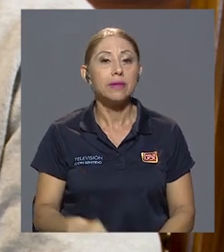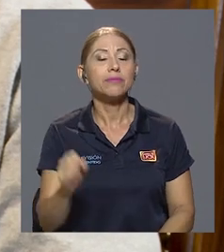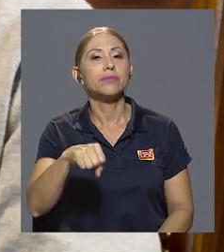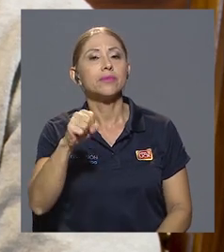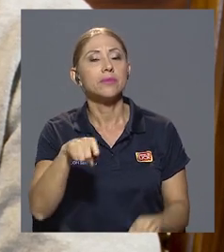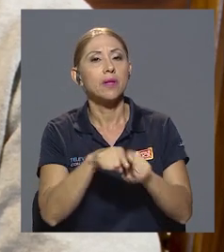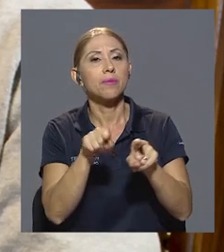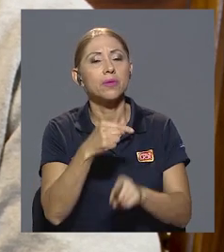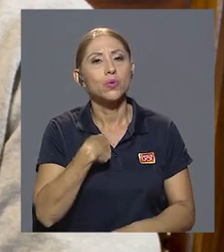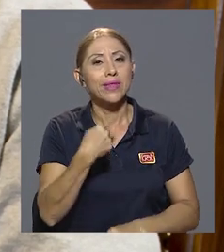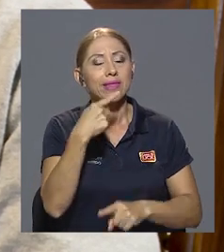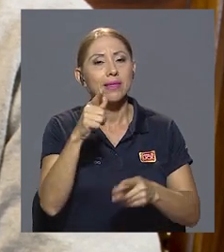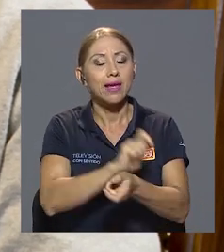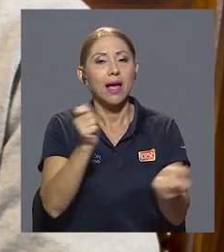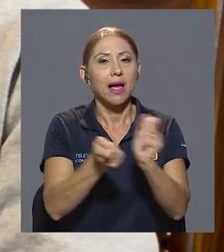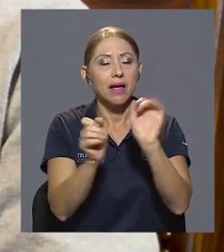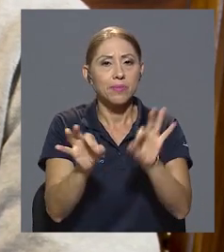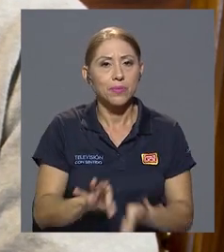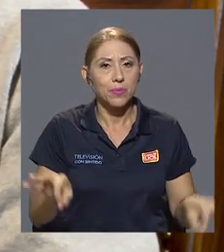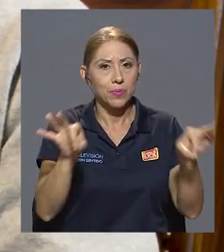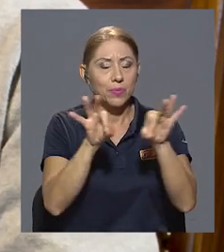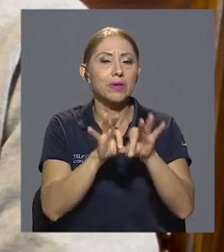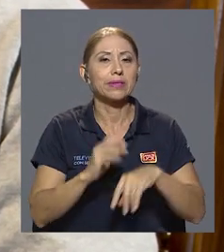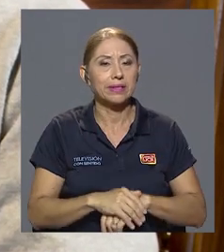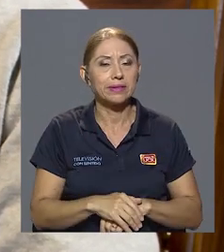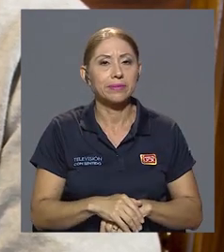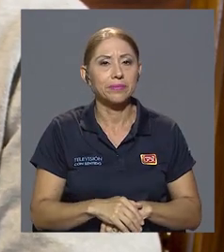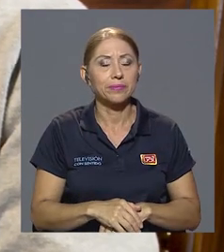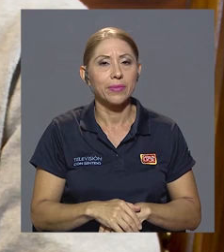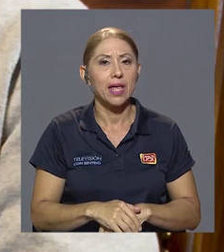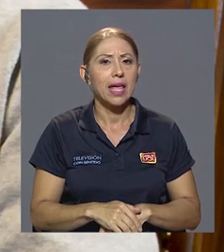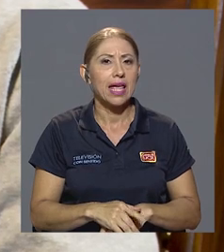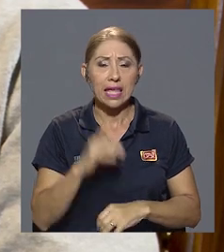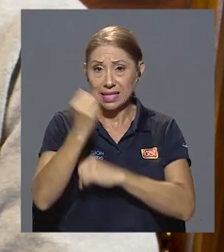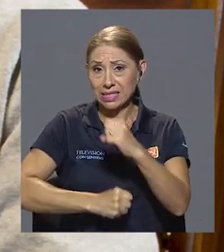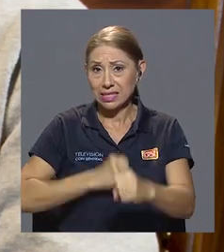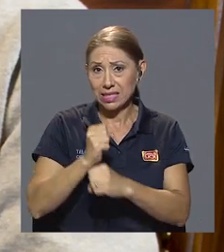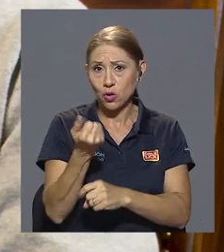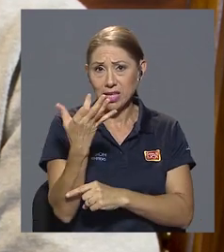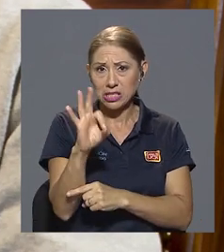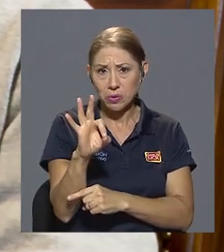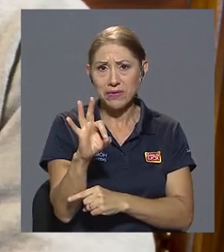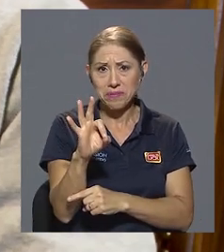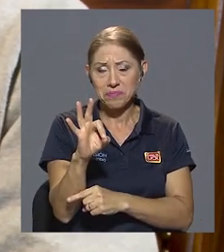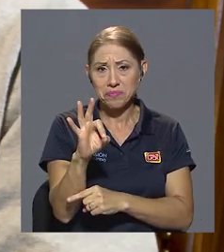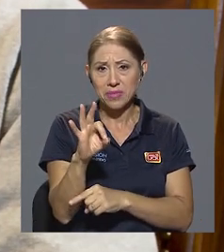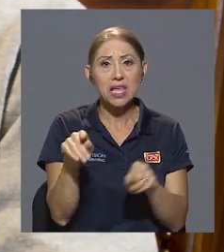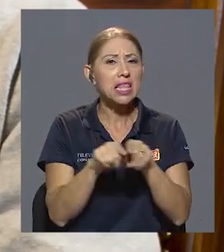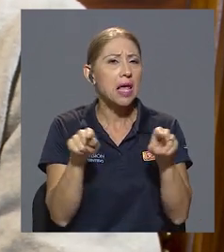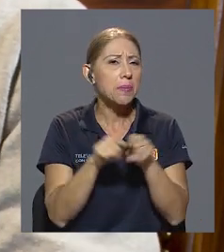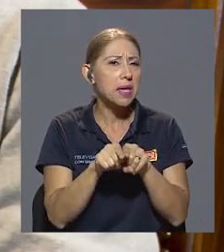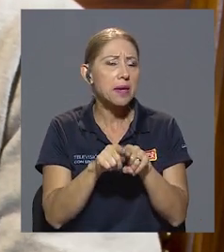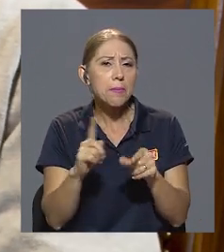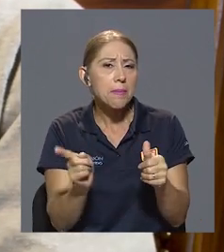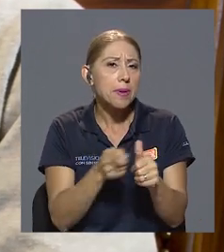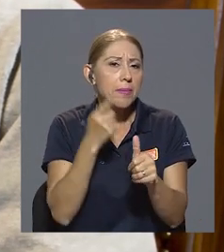si yo diría también que hay un cambio importante y es que a lo largo del siglo 19 con más acento en